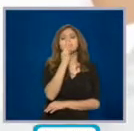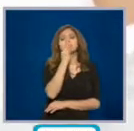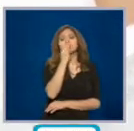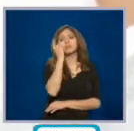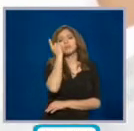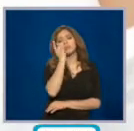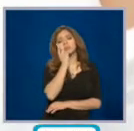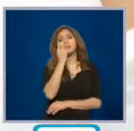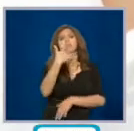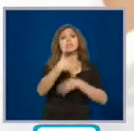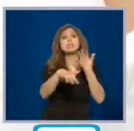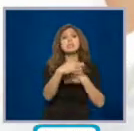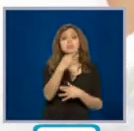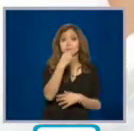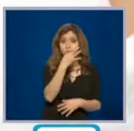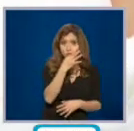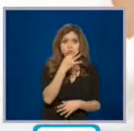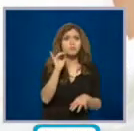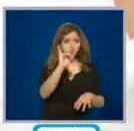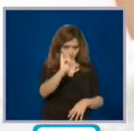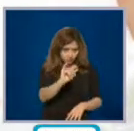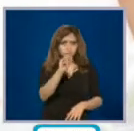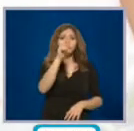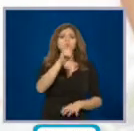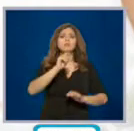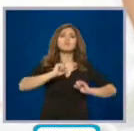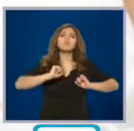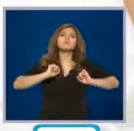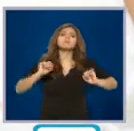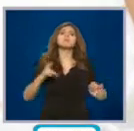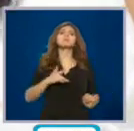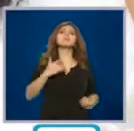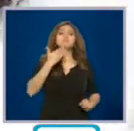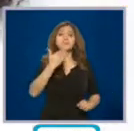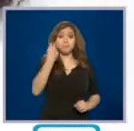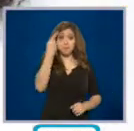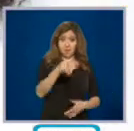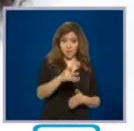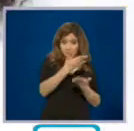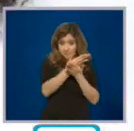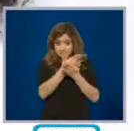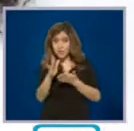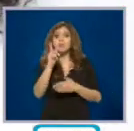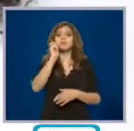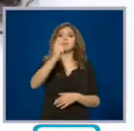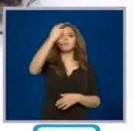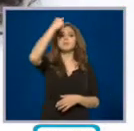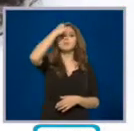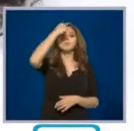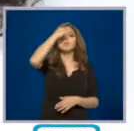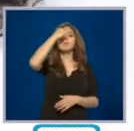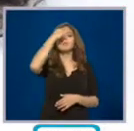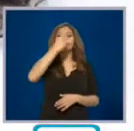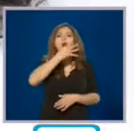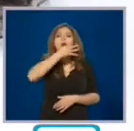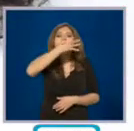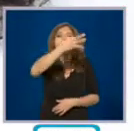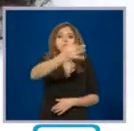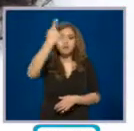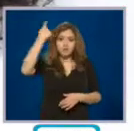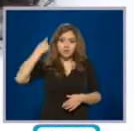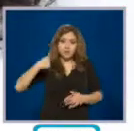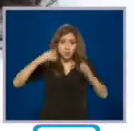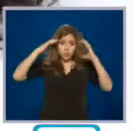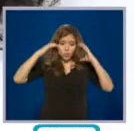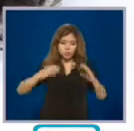son 15 minutos que sí, claro, recuperan, pero más de eso, el cerebro le envía al cuerpo la instrucción de